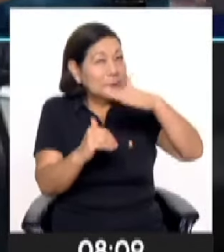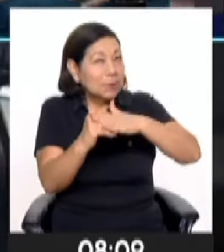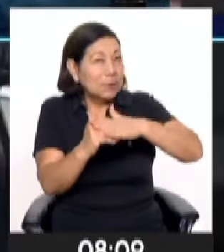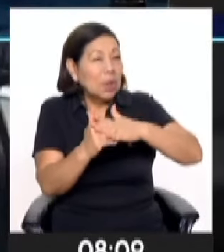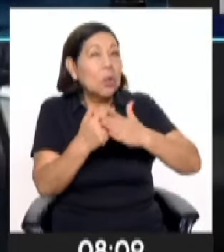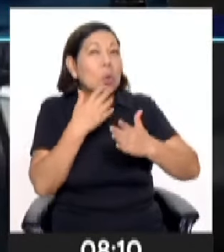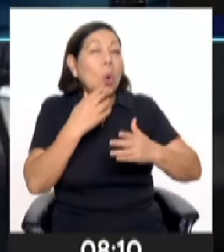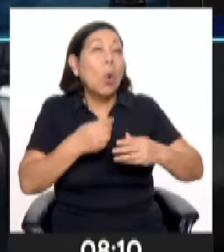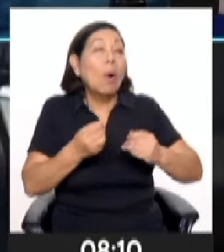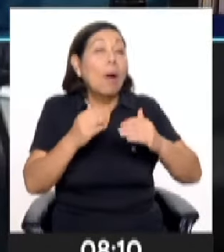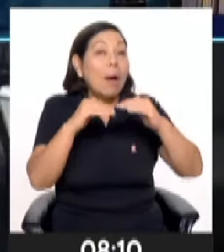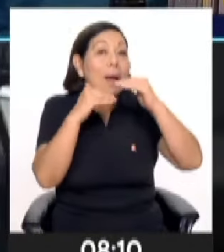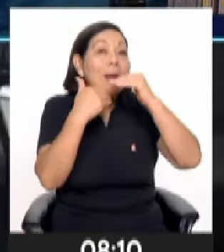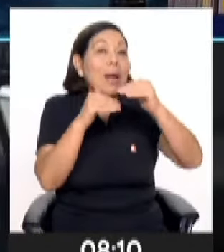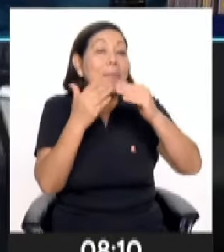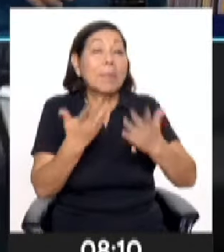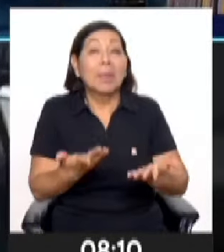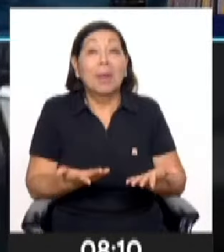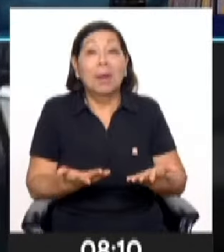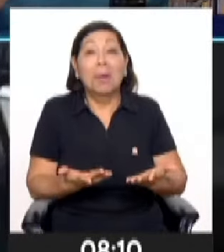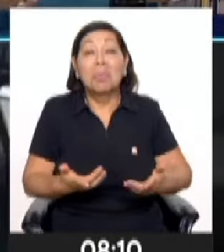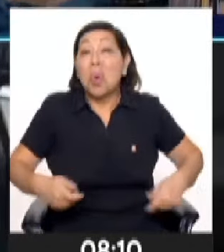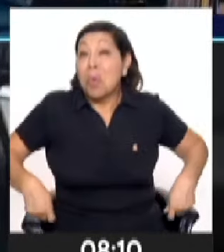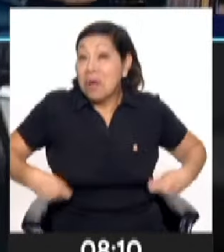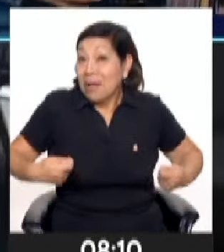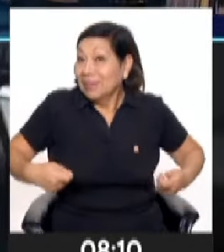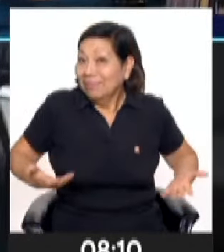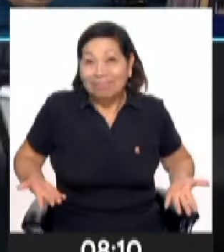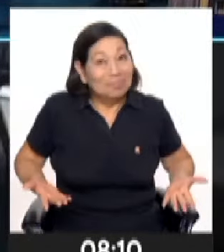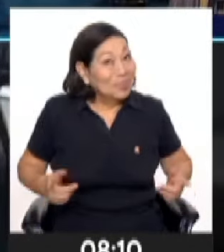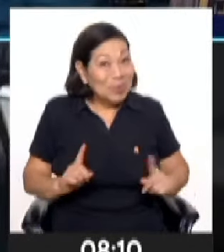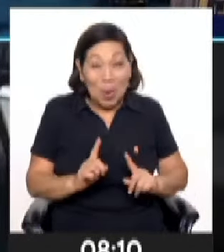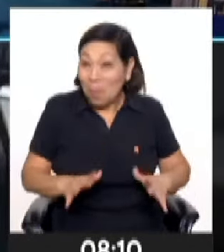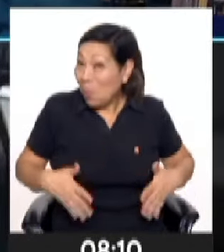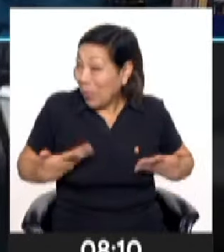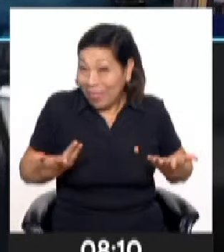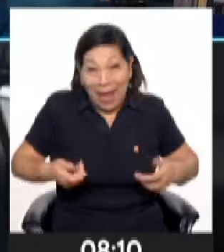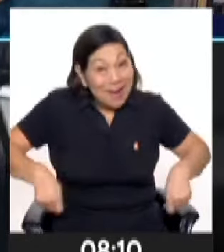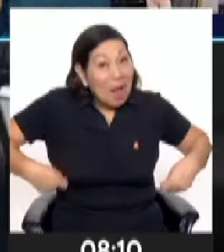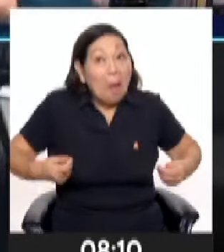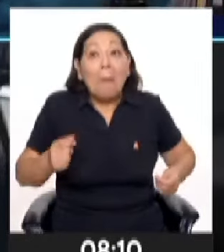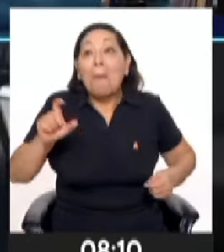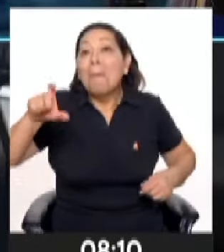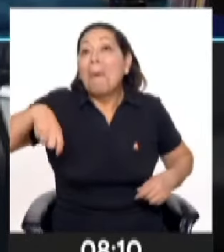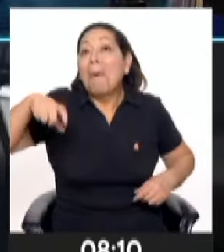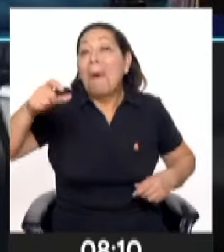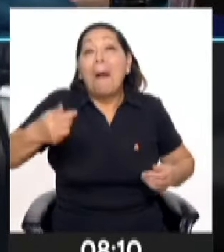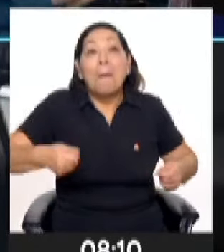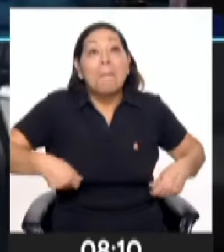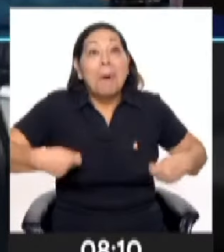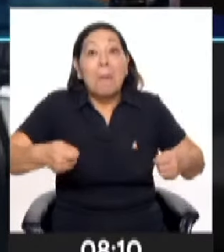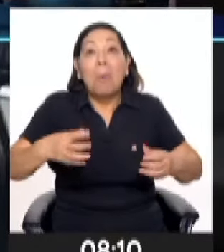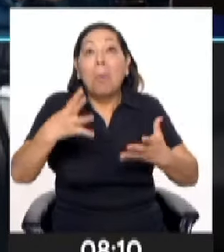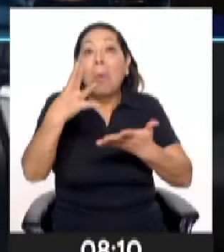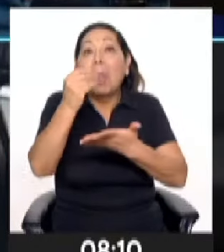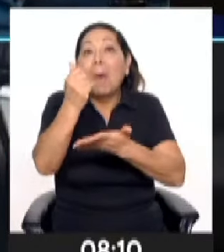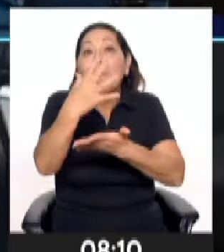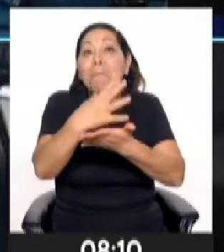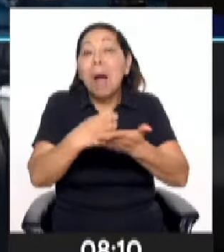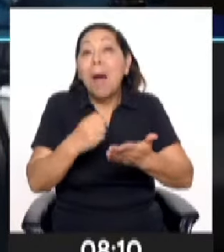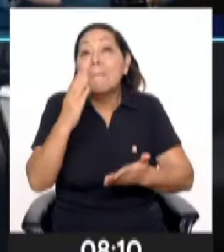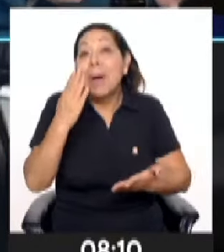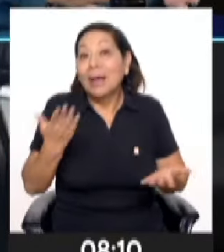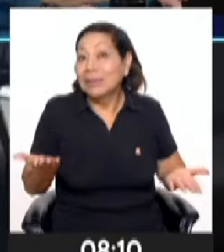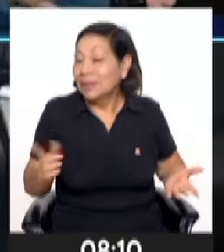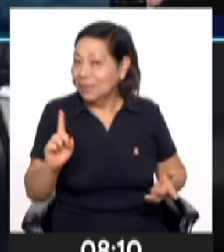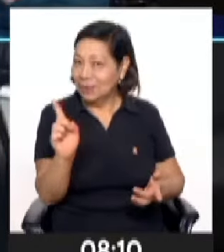uno de esos gastos, o sea, un límite, porque si no, pues vamos a gastar, a veces mientras sale la tarjeta de crédito, gastamos, gastamos, gastamos y después nos arrepentimos. Entonces